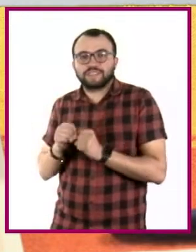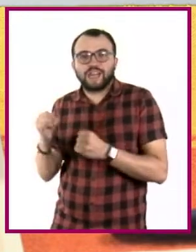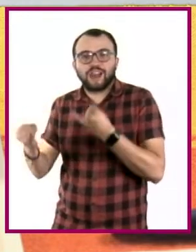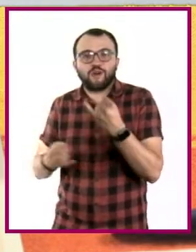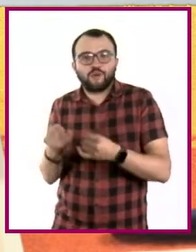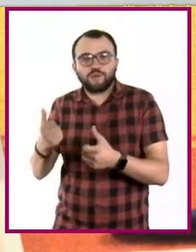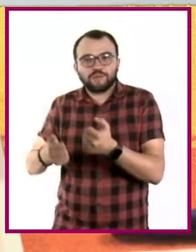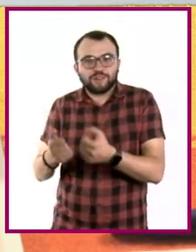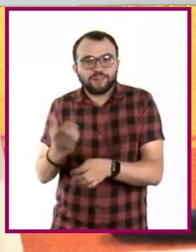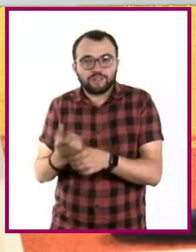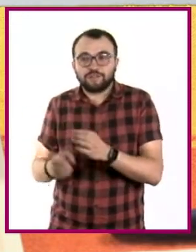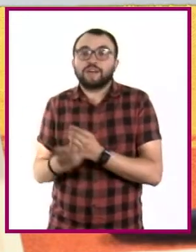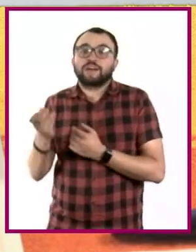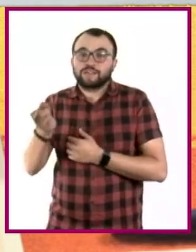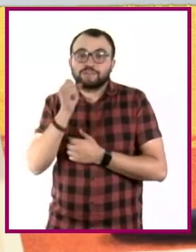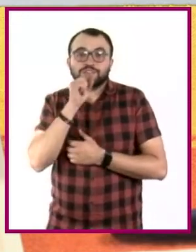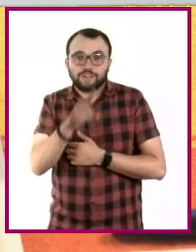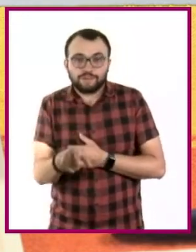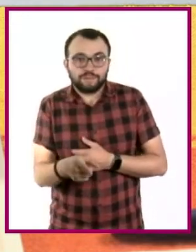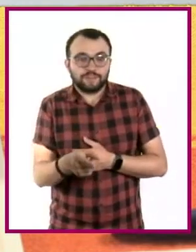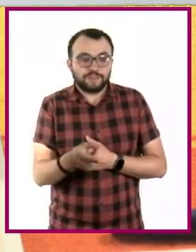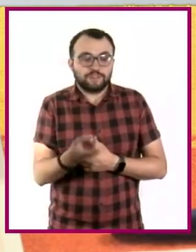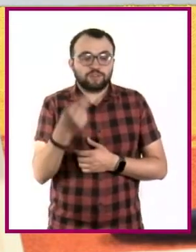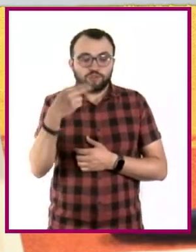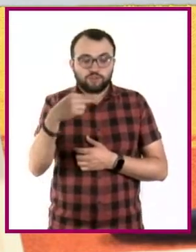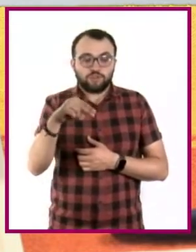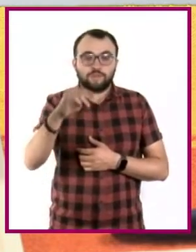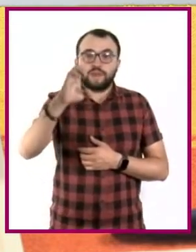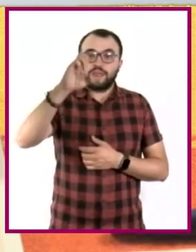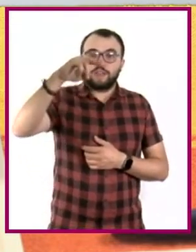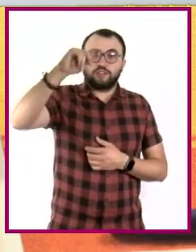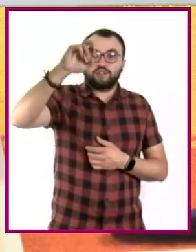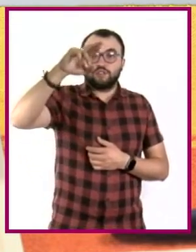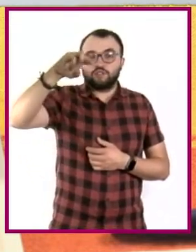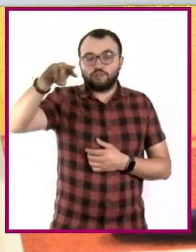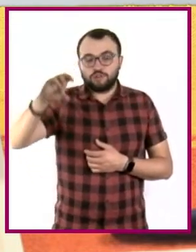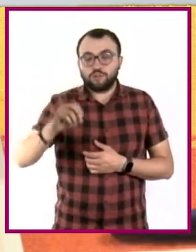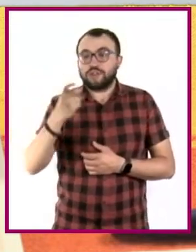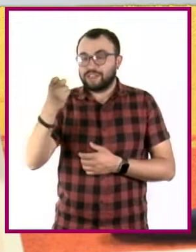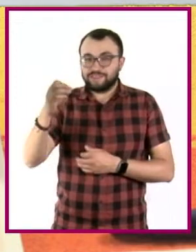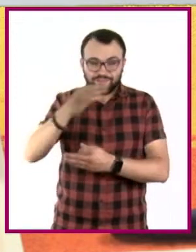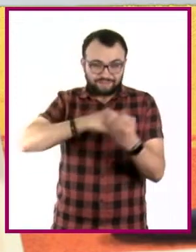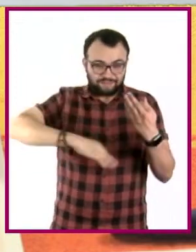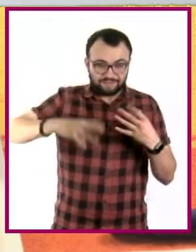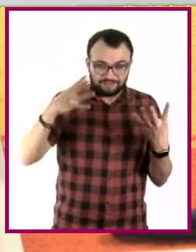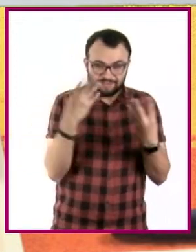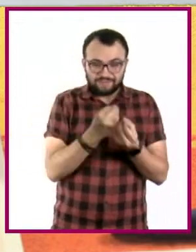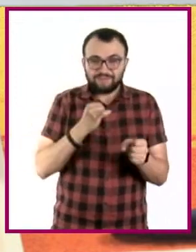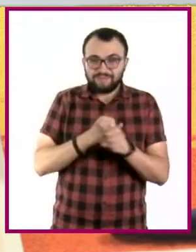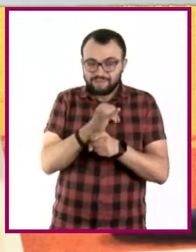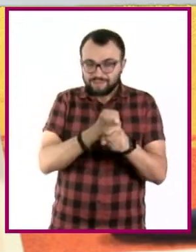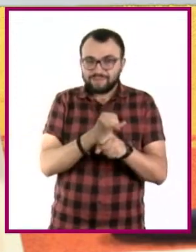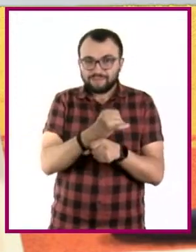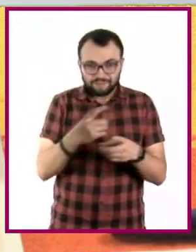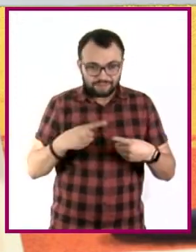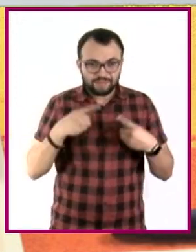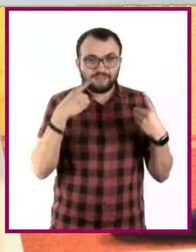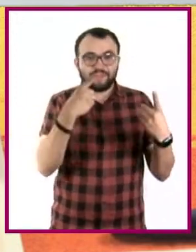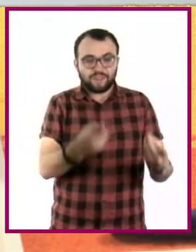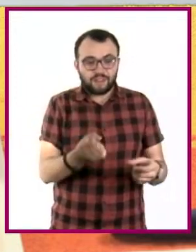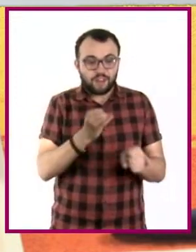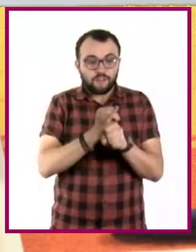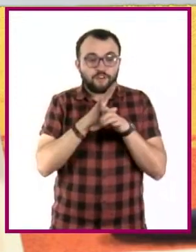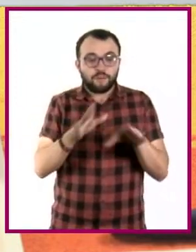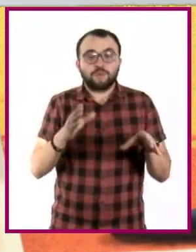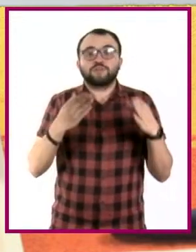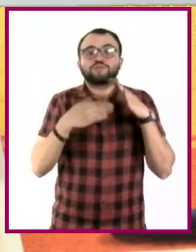ese es un canal que se llama entorno. Entonces, todas estas investigaciones nos han dado información